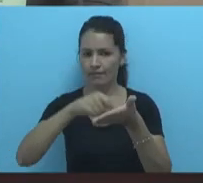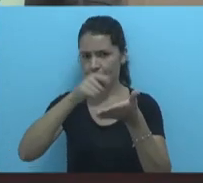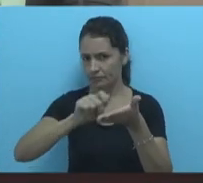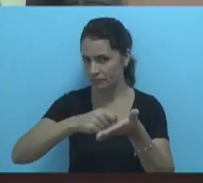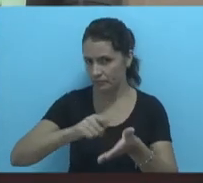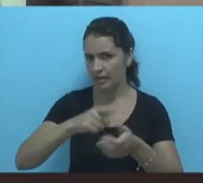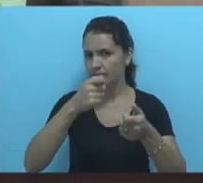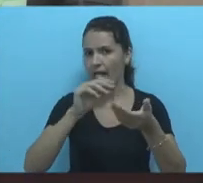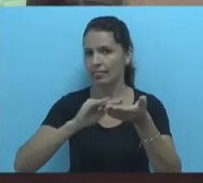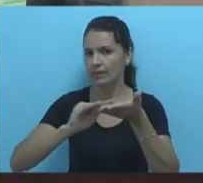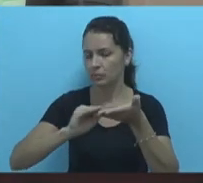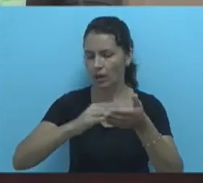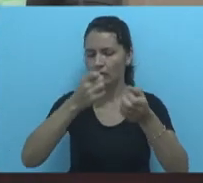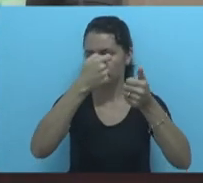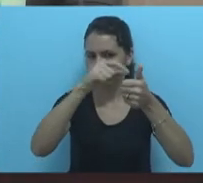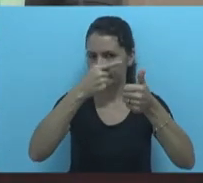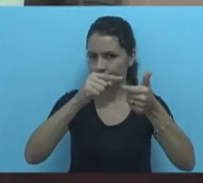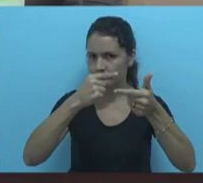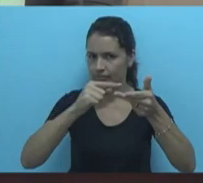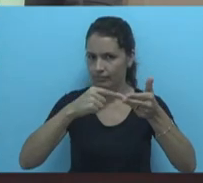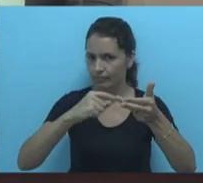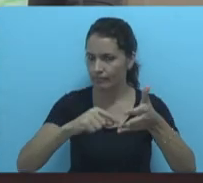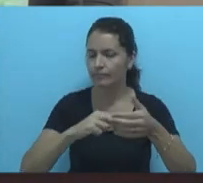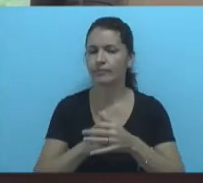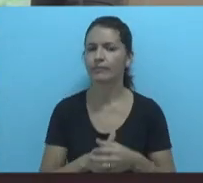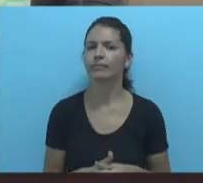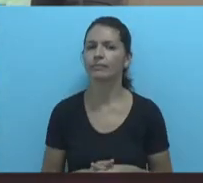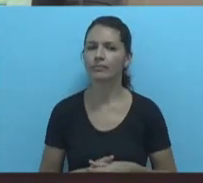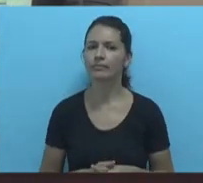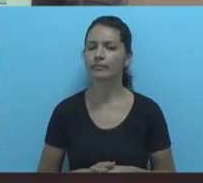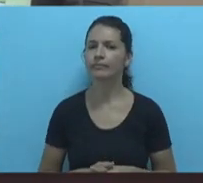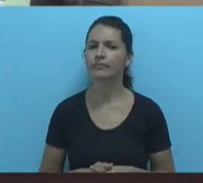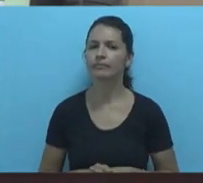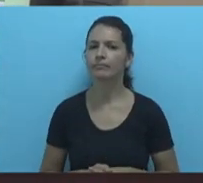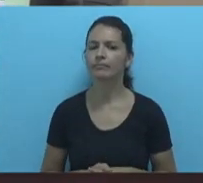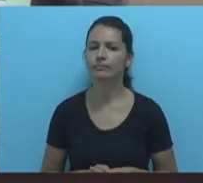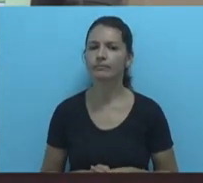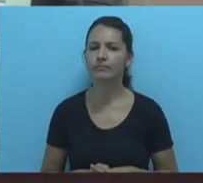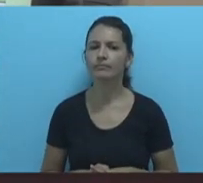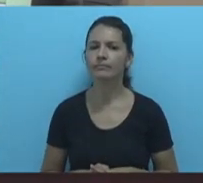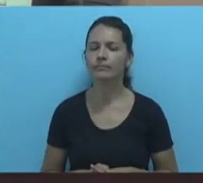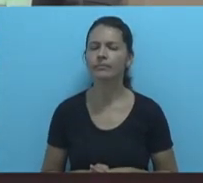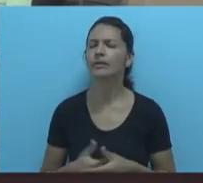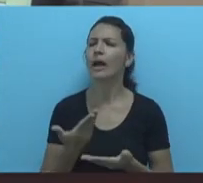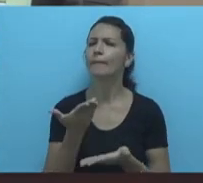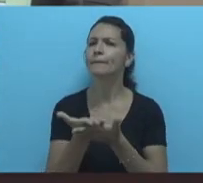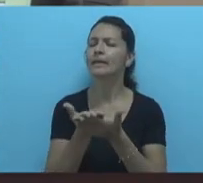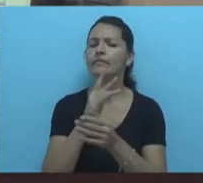Blanco, Ulieldin, Balaguer, Corniali y Catarini, por el cual se solicita disponga informar sobre la normativa